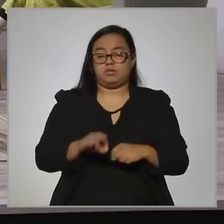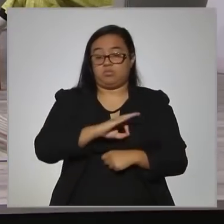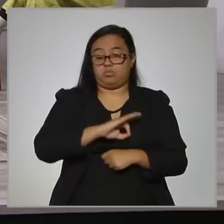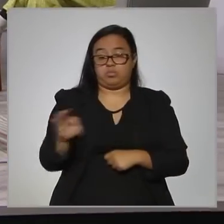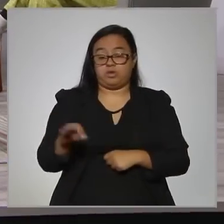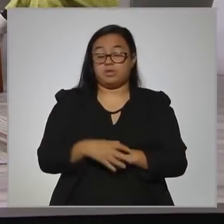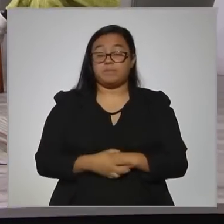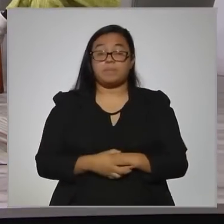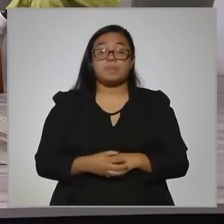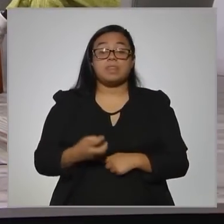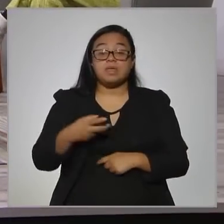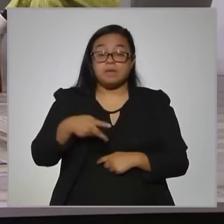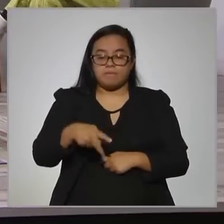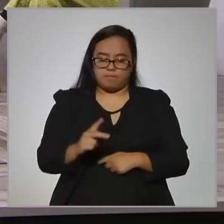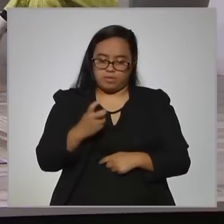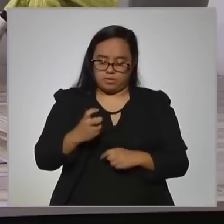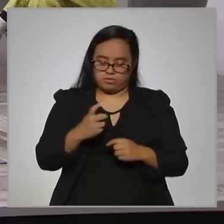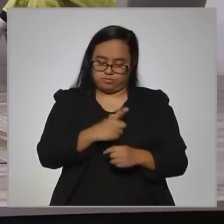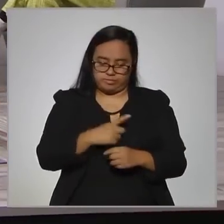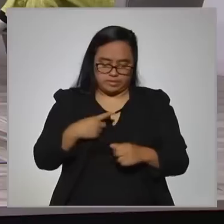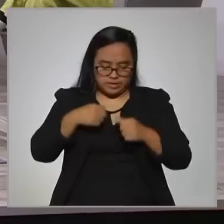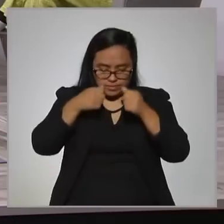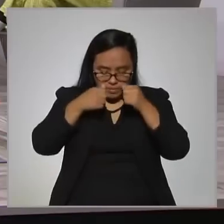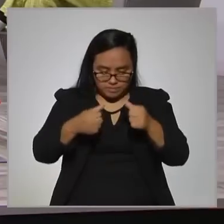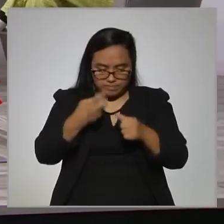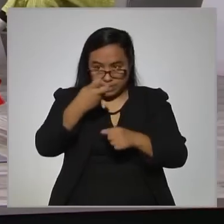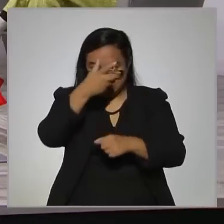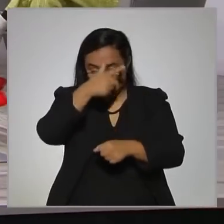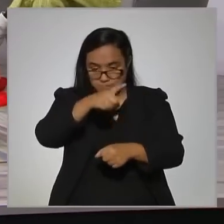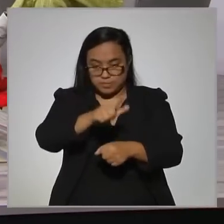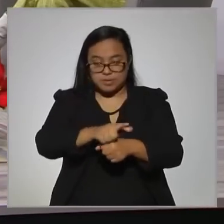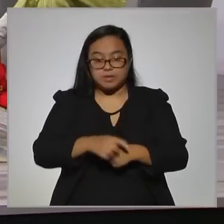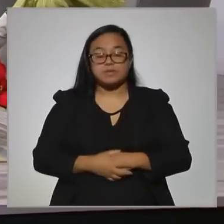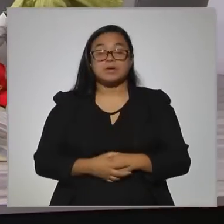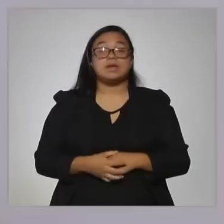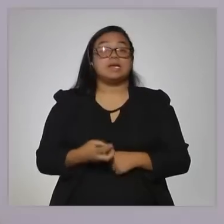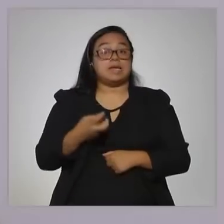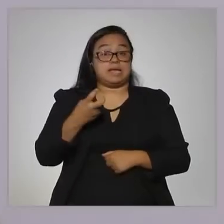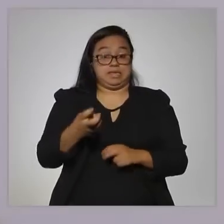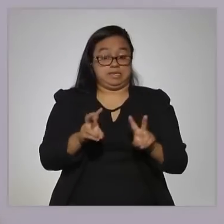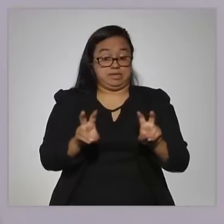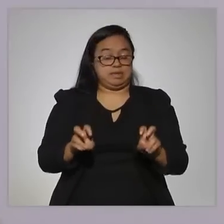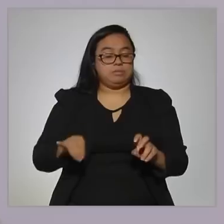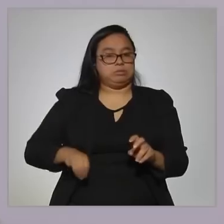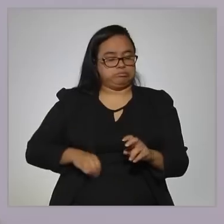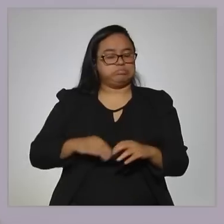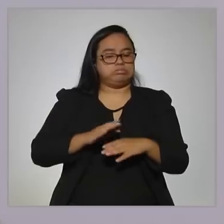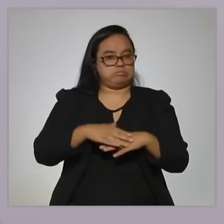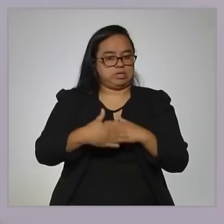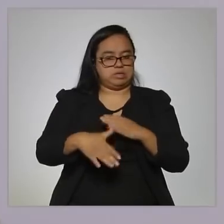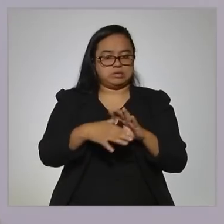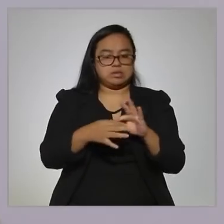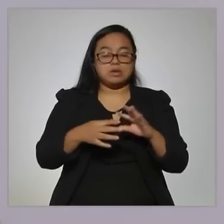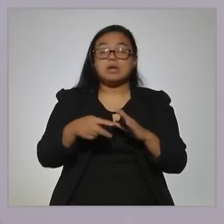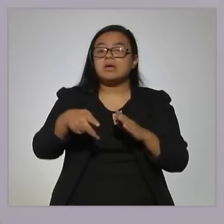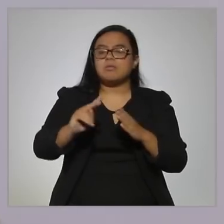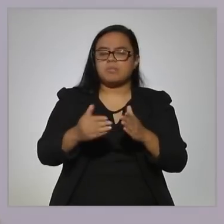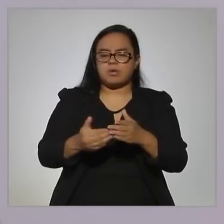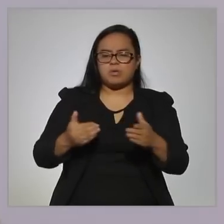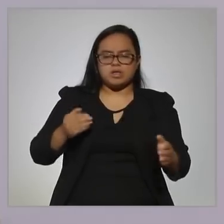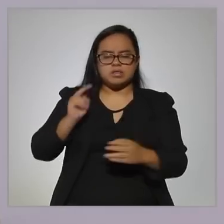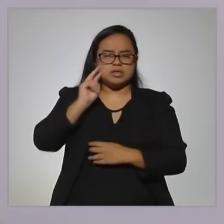¿sí? Y hay que procurarlo también, ¿no? Hay que procurarlo. Vamos a tocar ese interesante tema, pero antes los invito